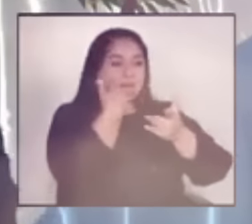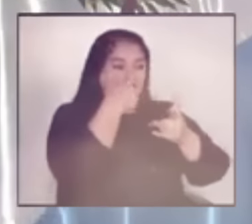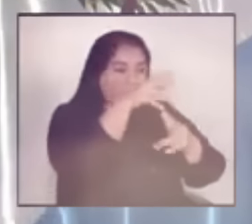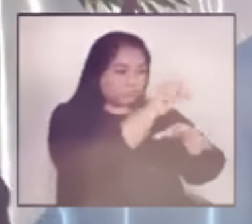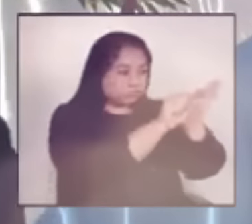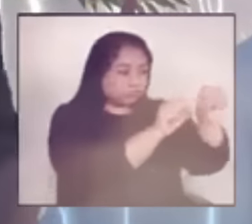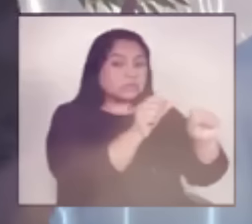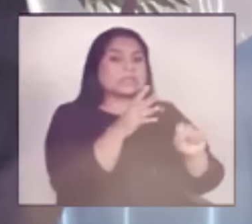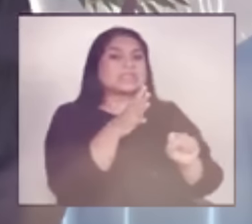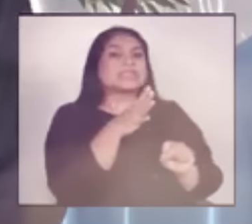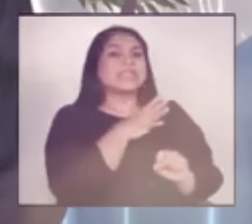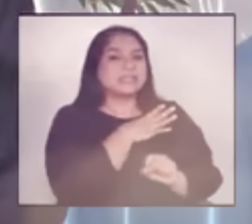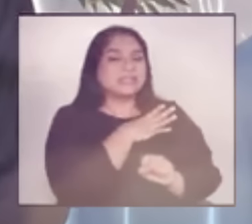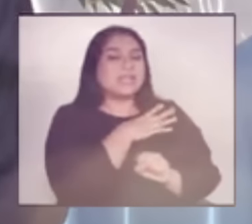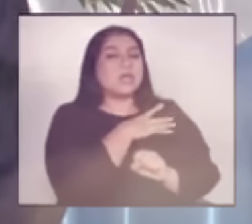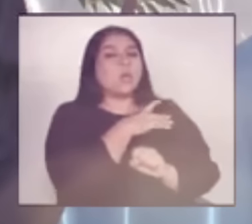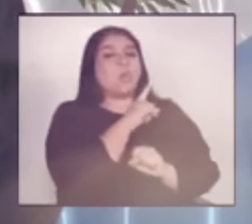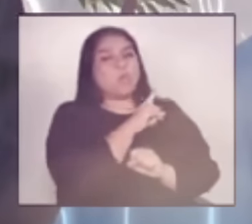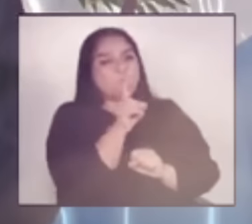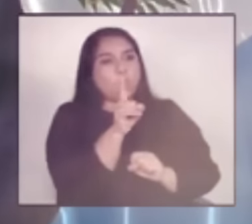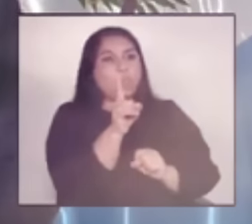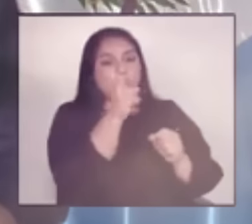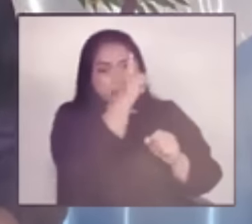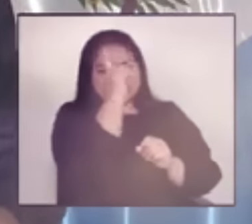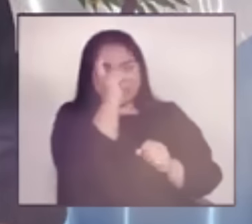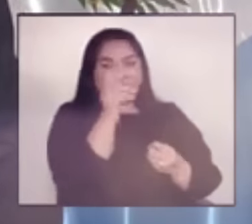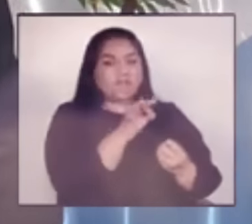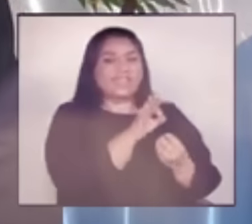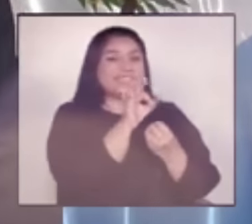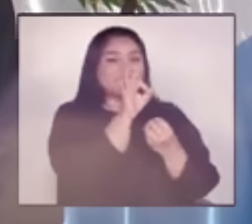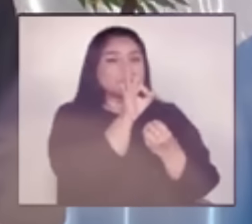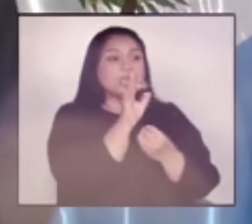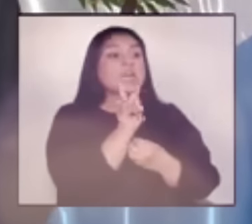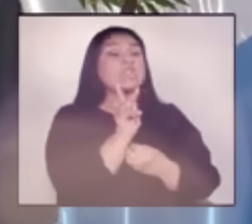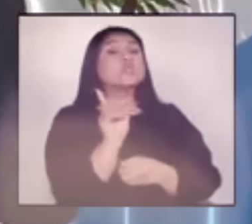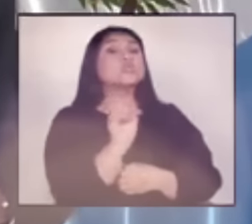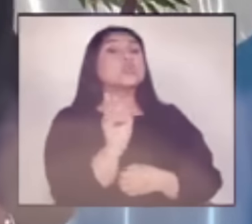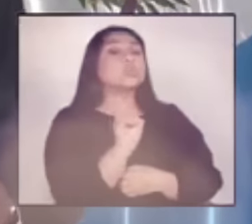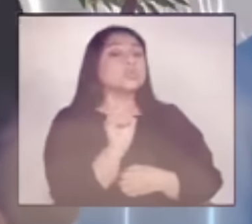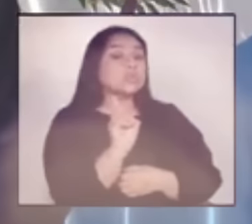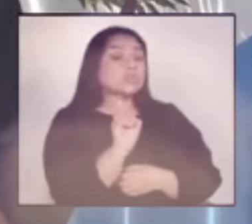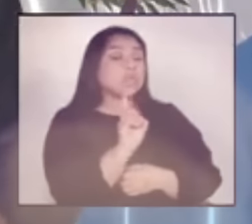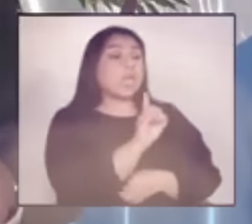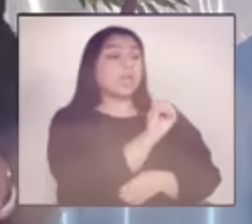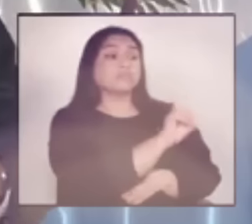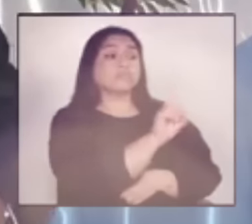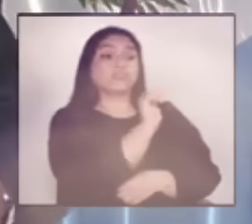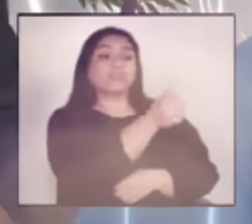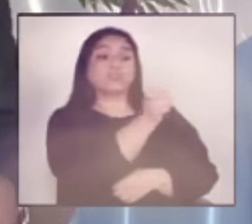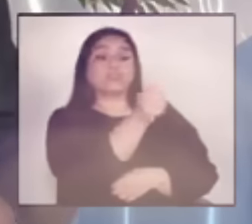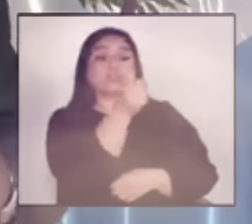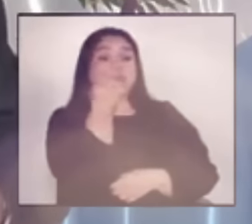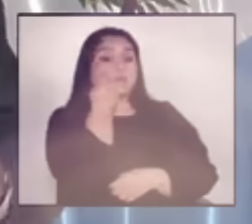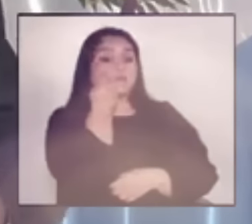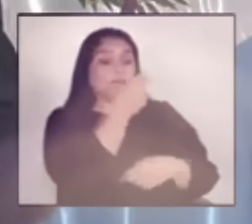si existen o no plazas fantasmas y dónde. Y cada uno es responsable de hacer esta